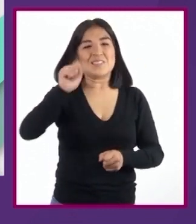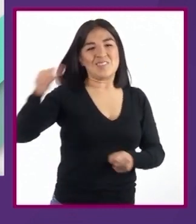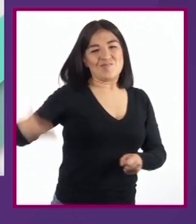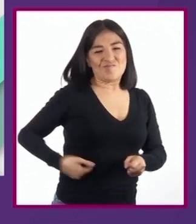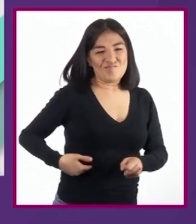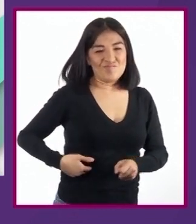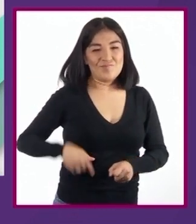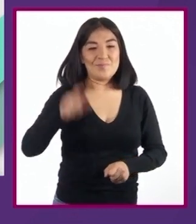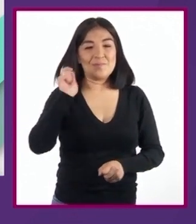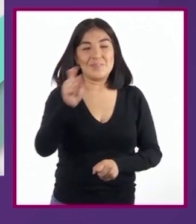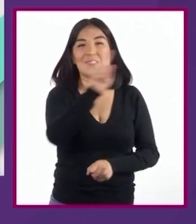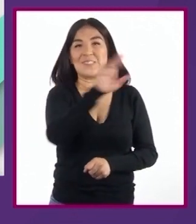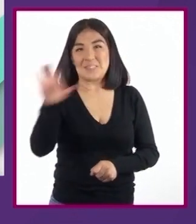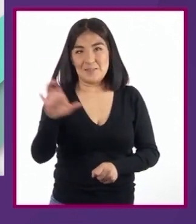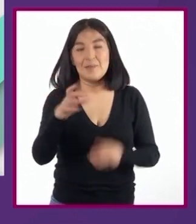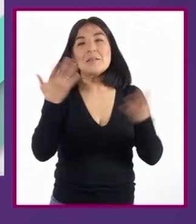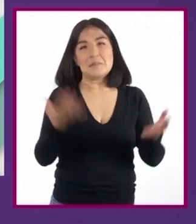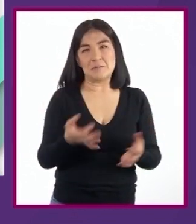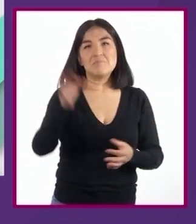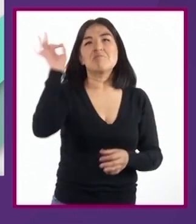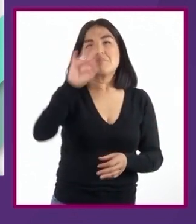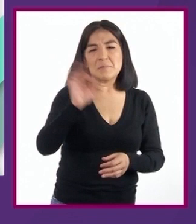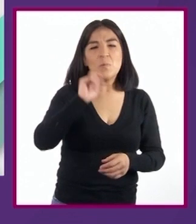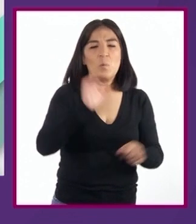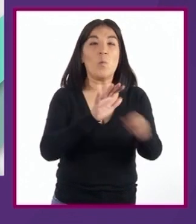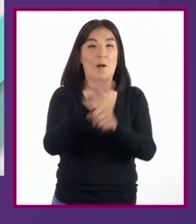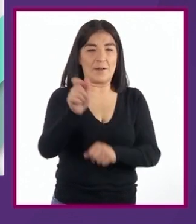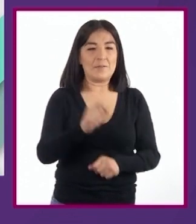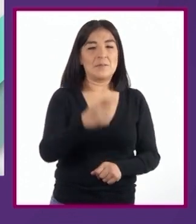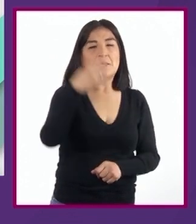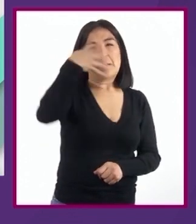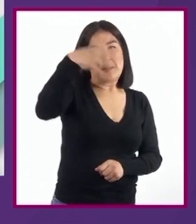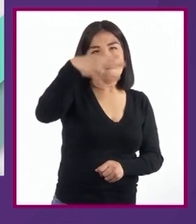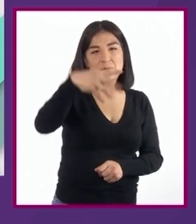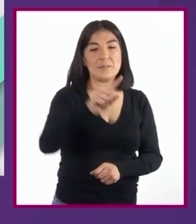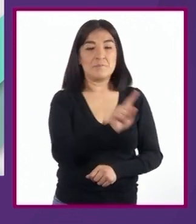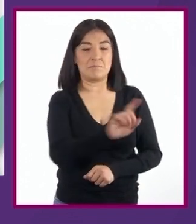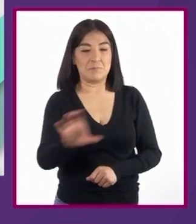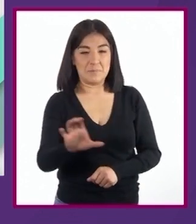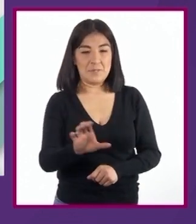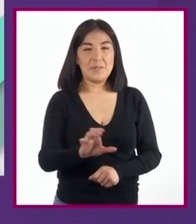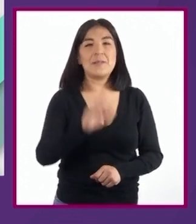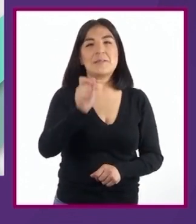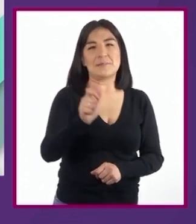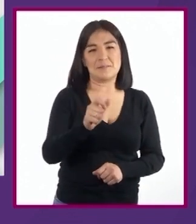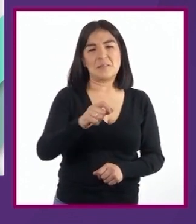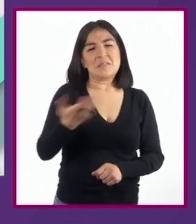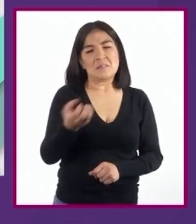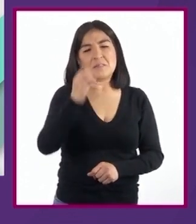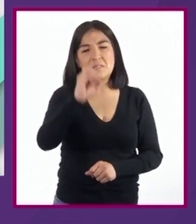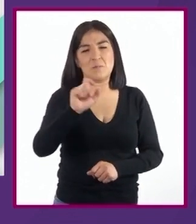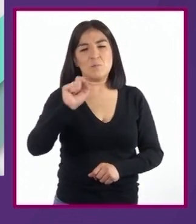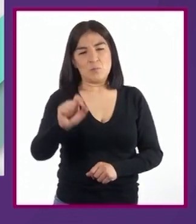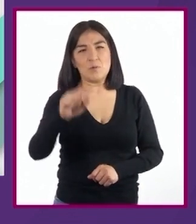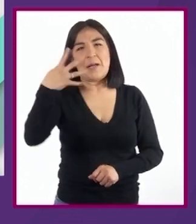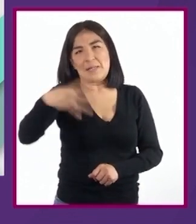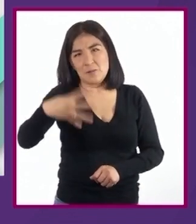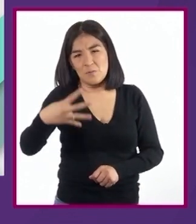la probabilidad es de 14 entre 100, es decir, 14 centésimos o